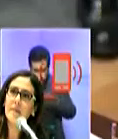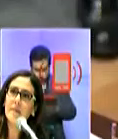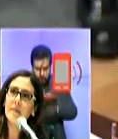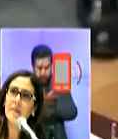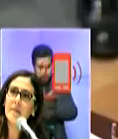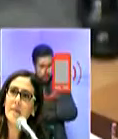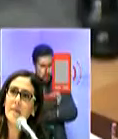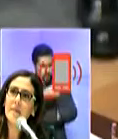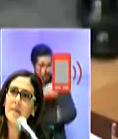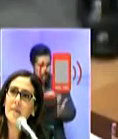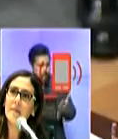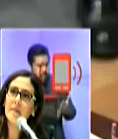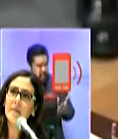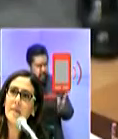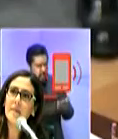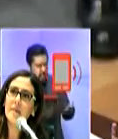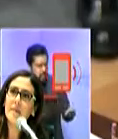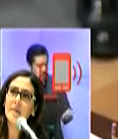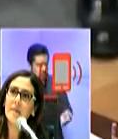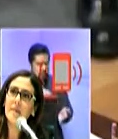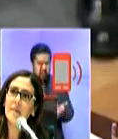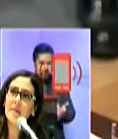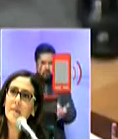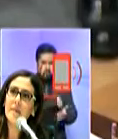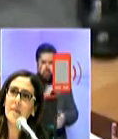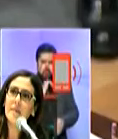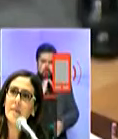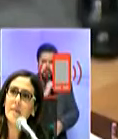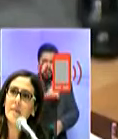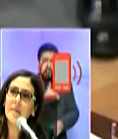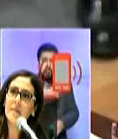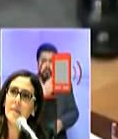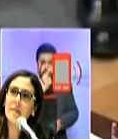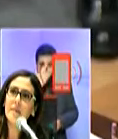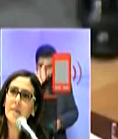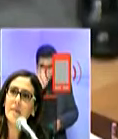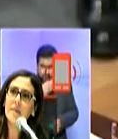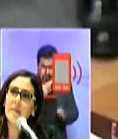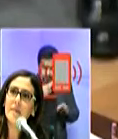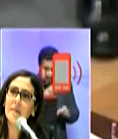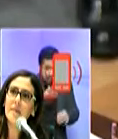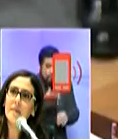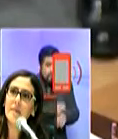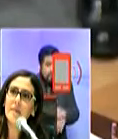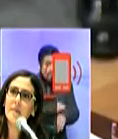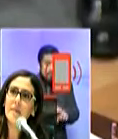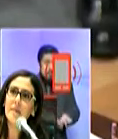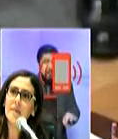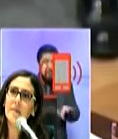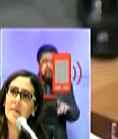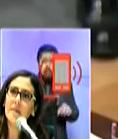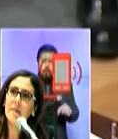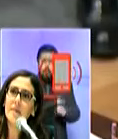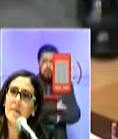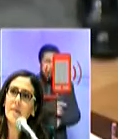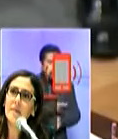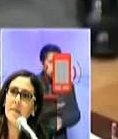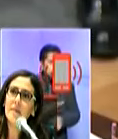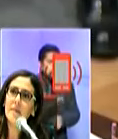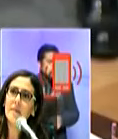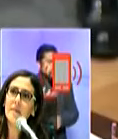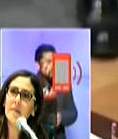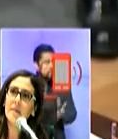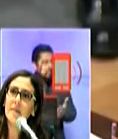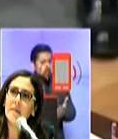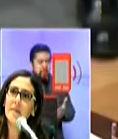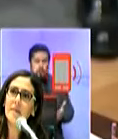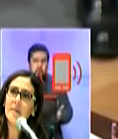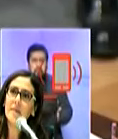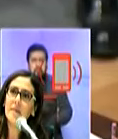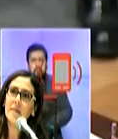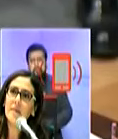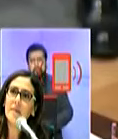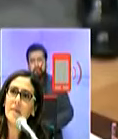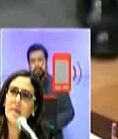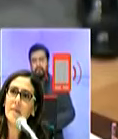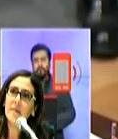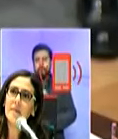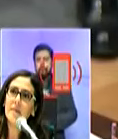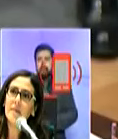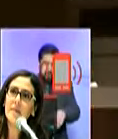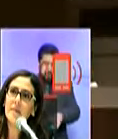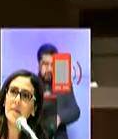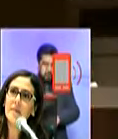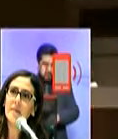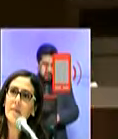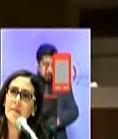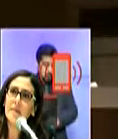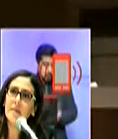especial fiscalización. Nosotros ya dimos cuáles fueron las sanciones, cuáles fueron las faltas que encontramos